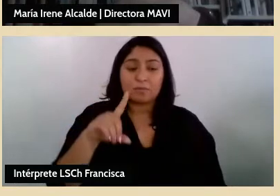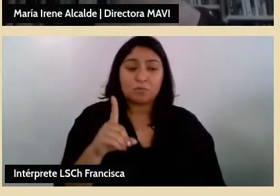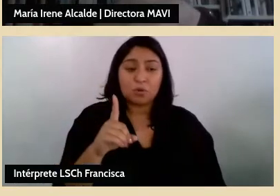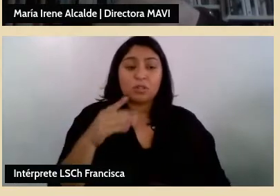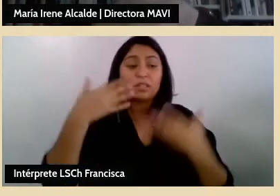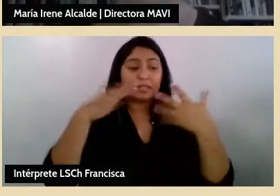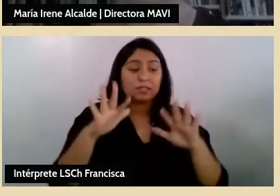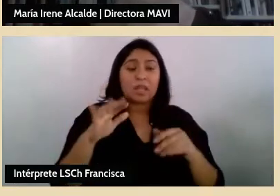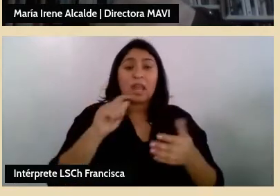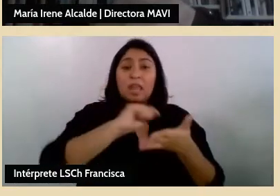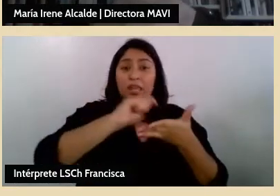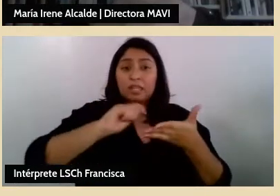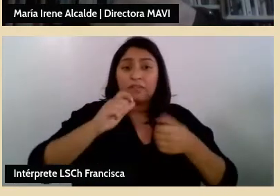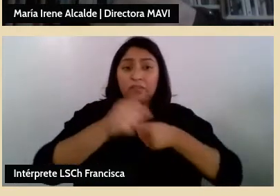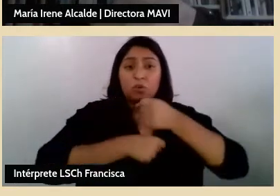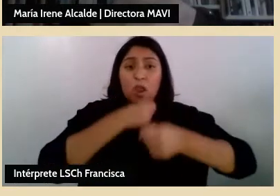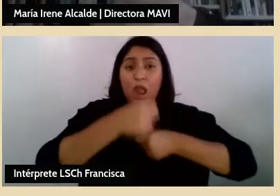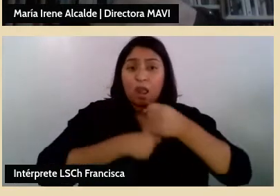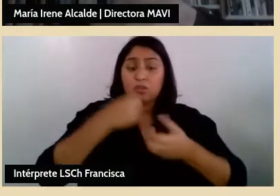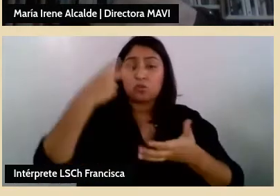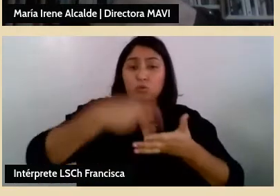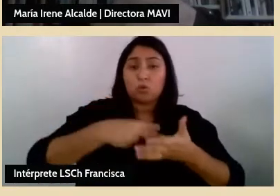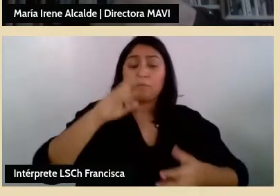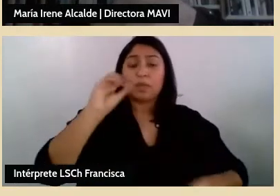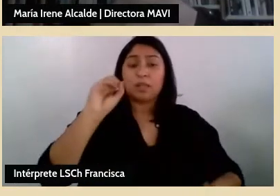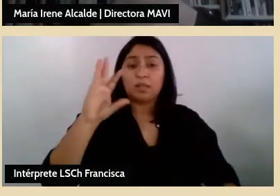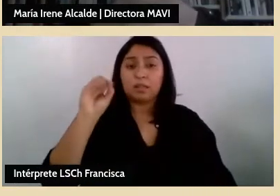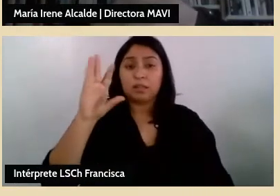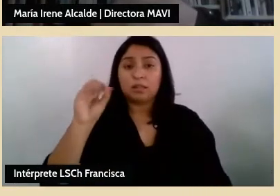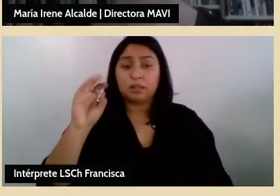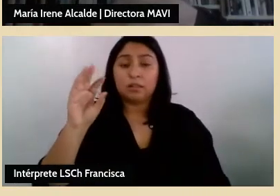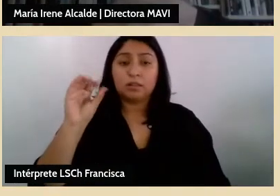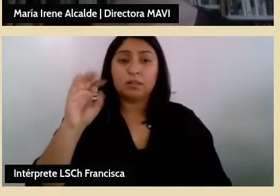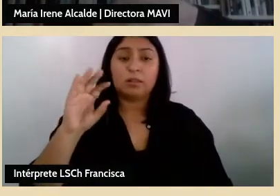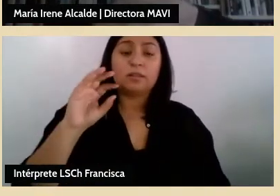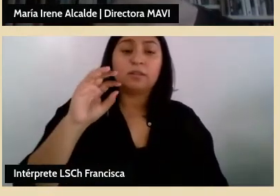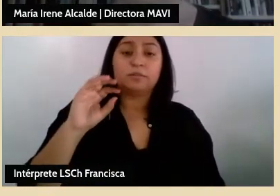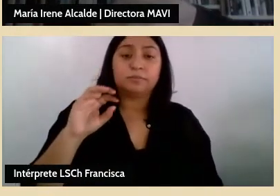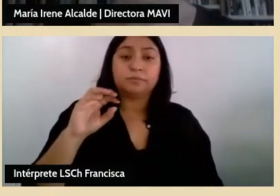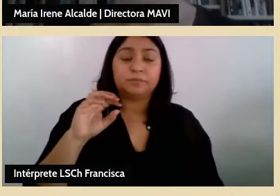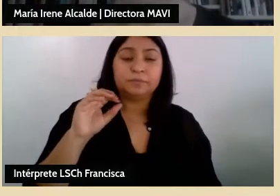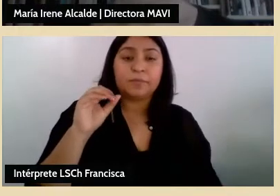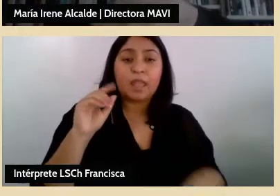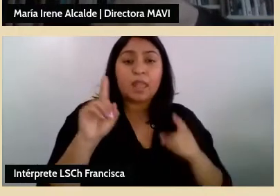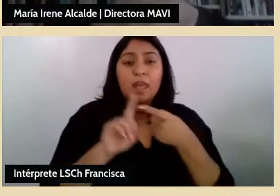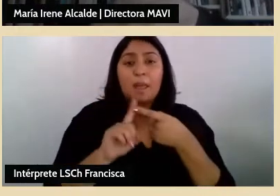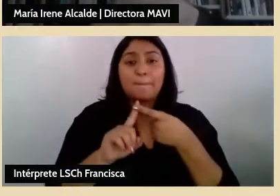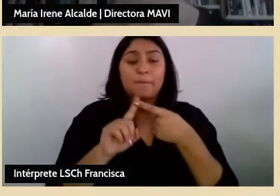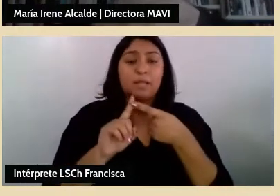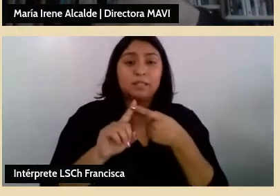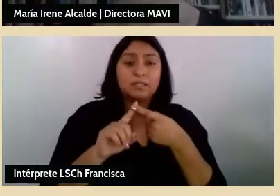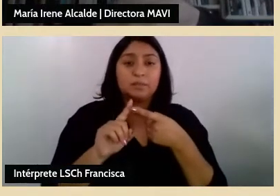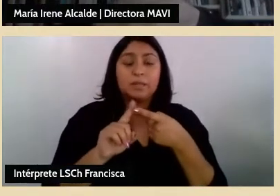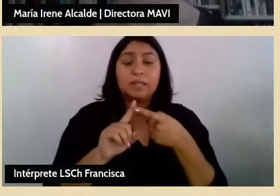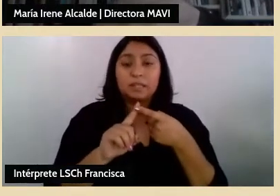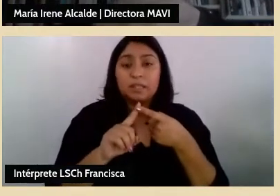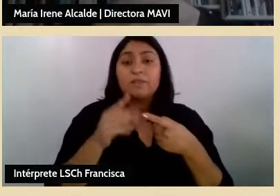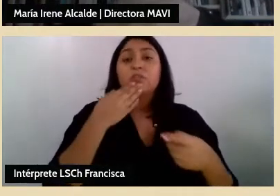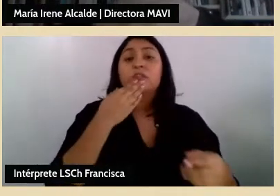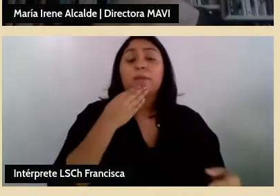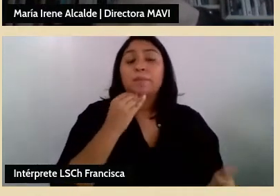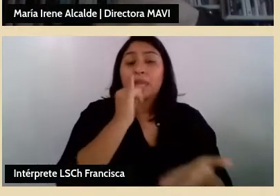el año 2010 también con respecto a sobre todo el concepto del museo participativo, donde la